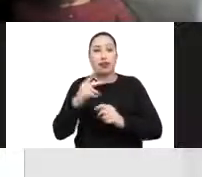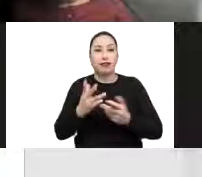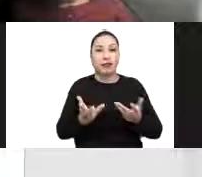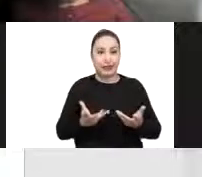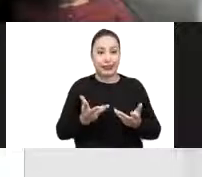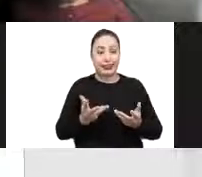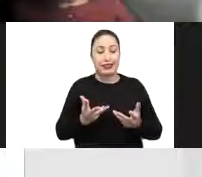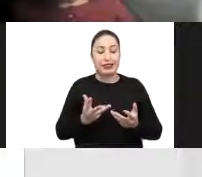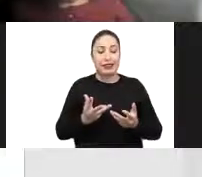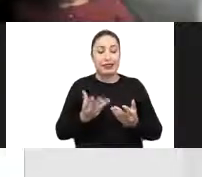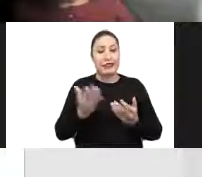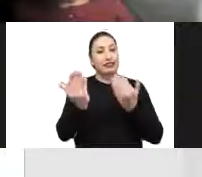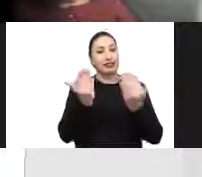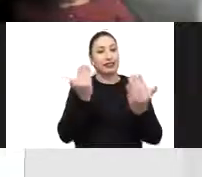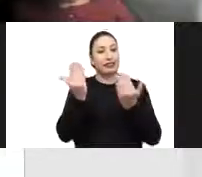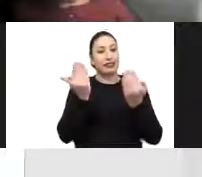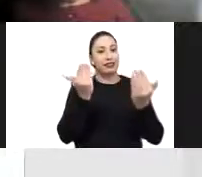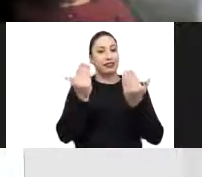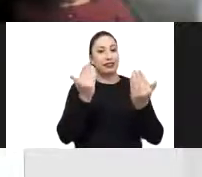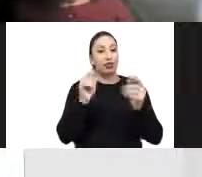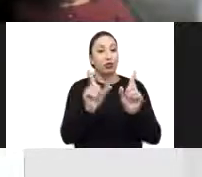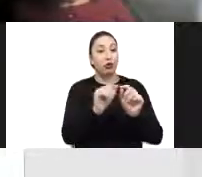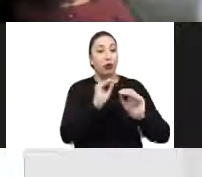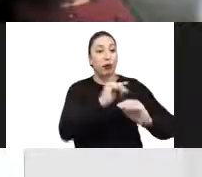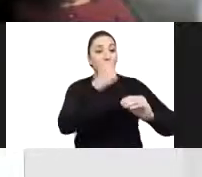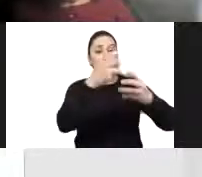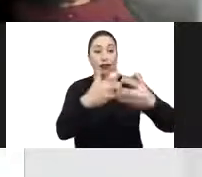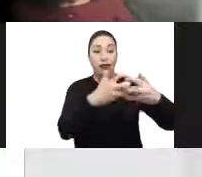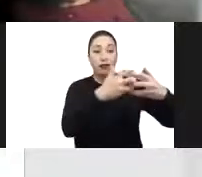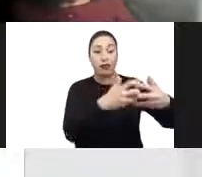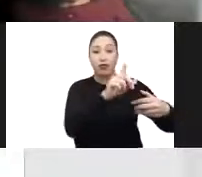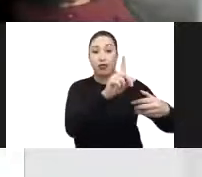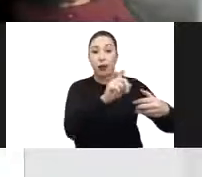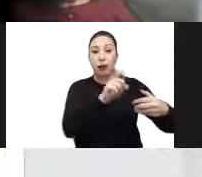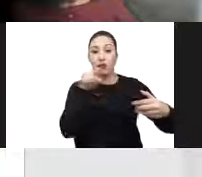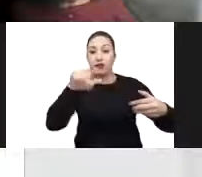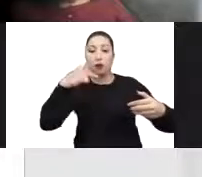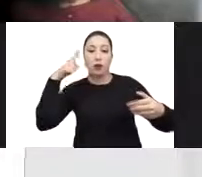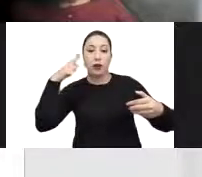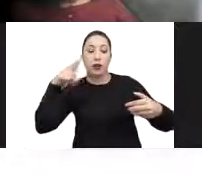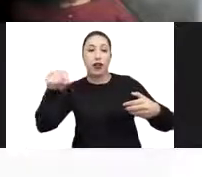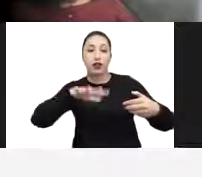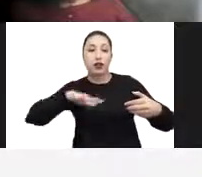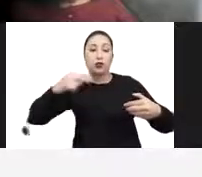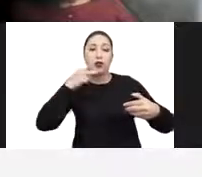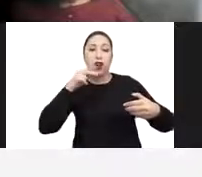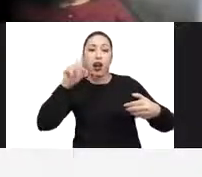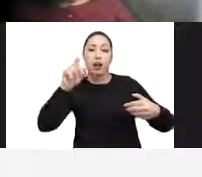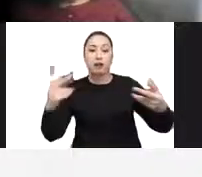una cuestión que no podemos ignorar, es una cuestión que tenemos que empezar a trabajar cuanto antes para